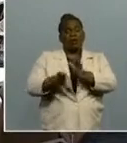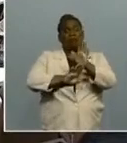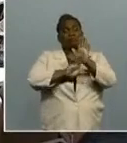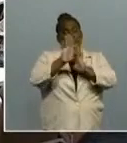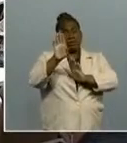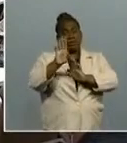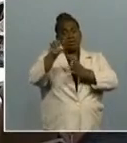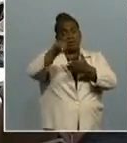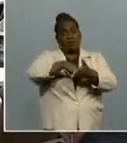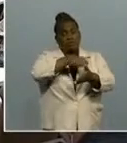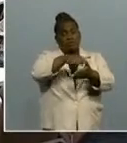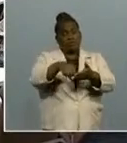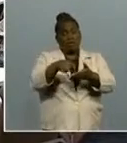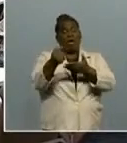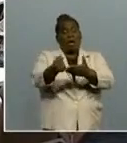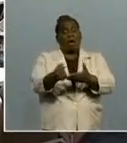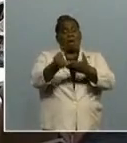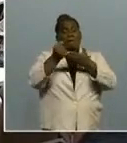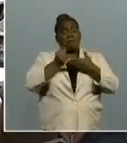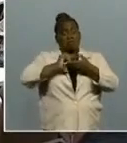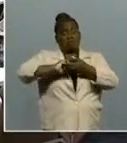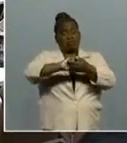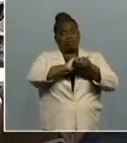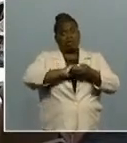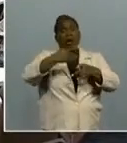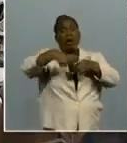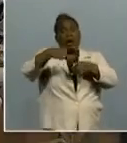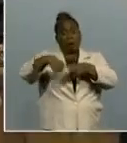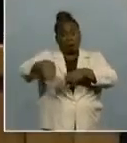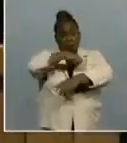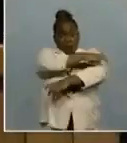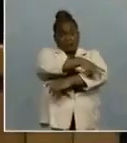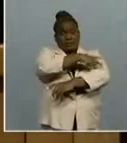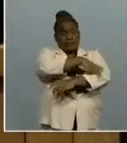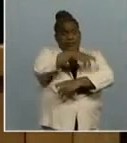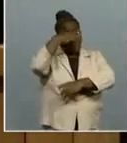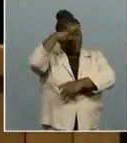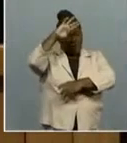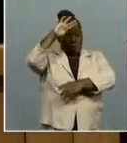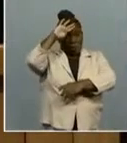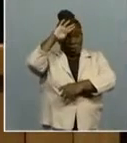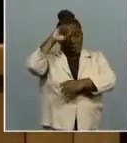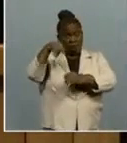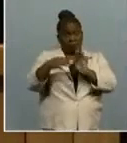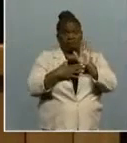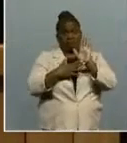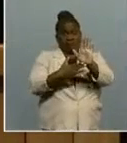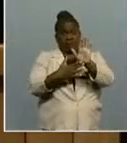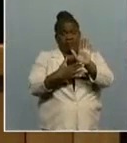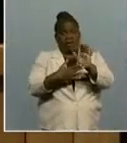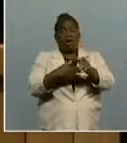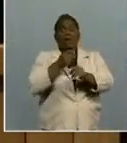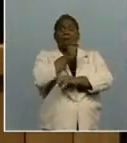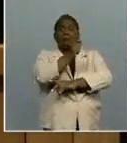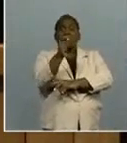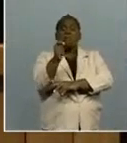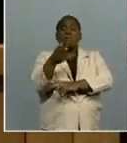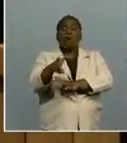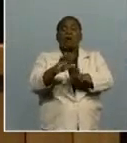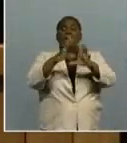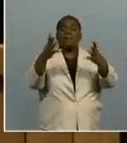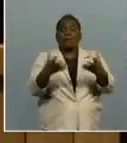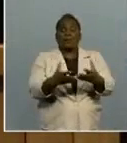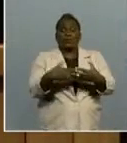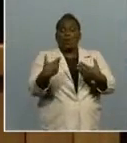así como al apoyo solidario a otros pueblos cuba ha dado una lección magnífica de cómo la voluntad política